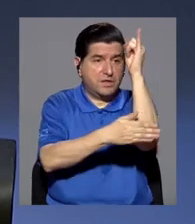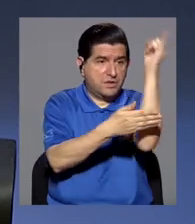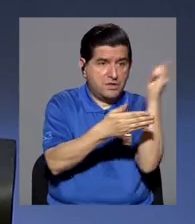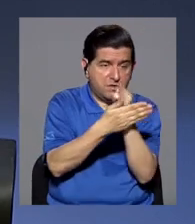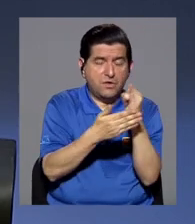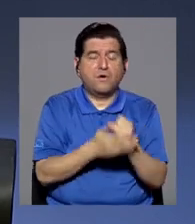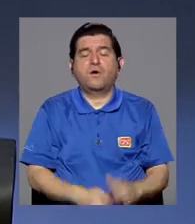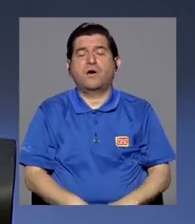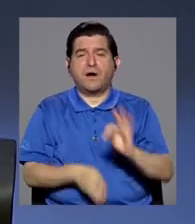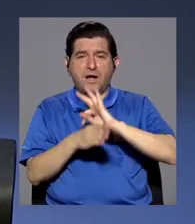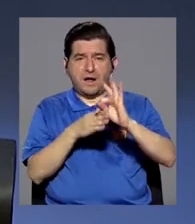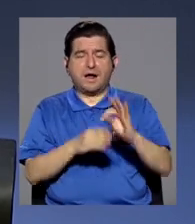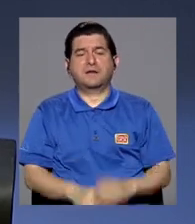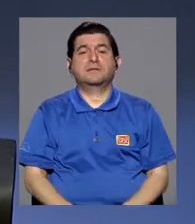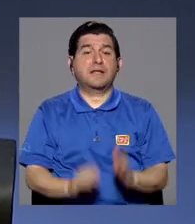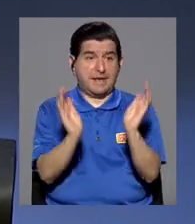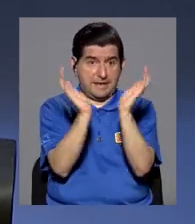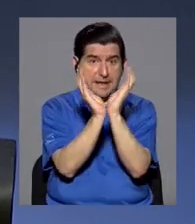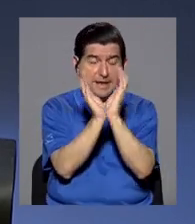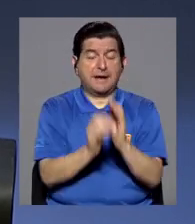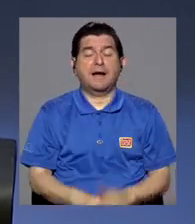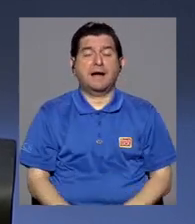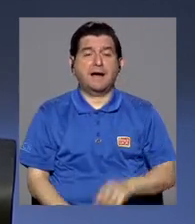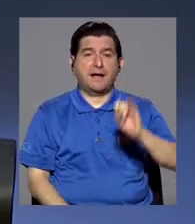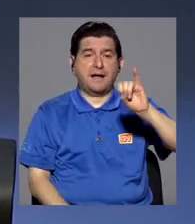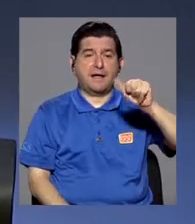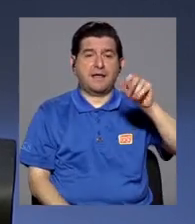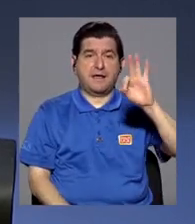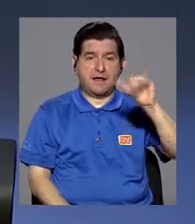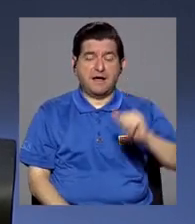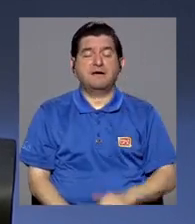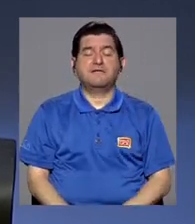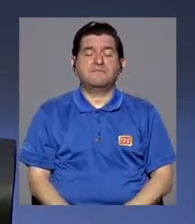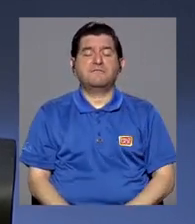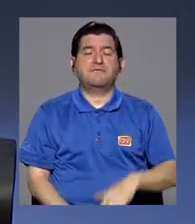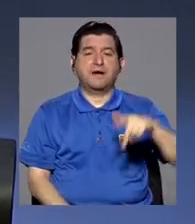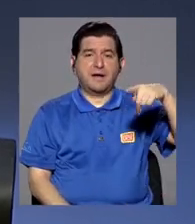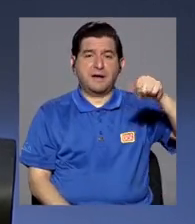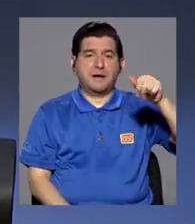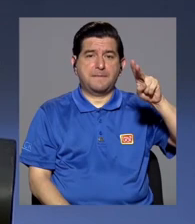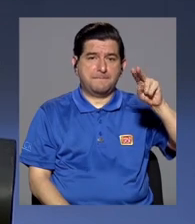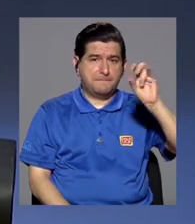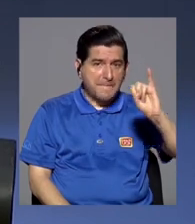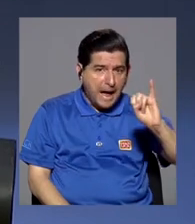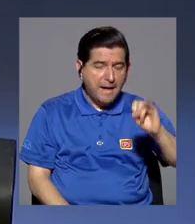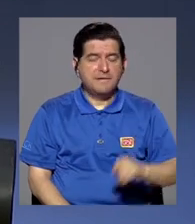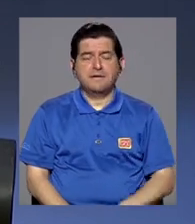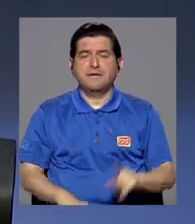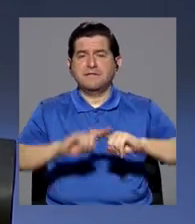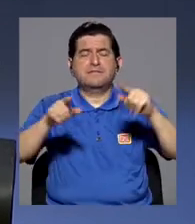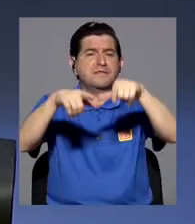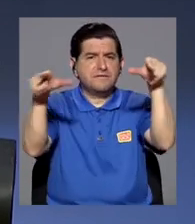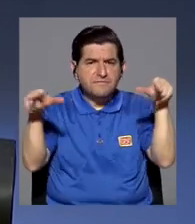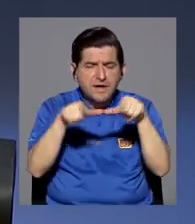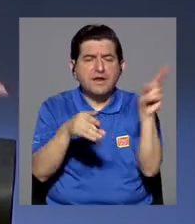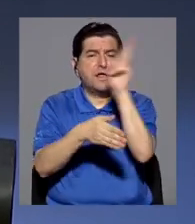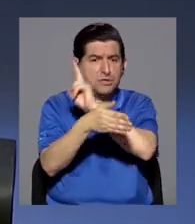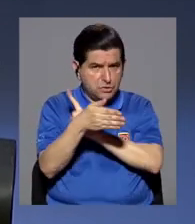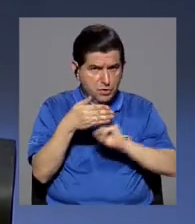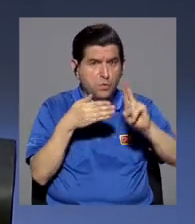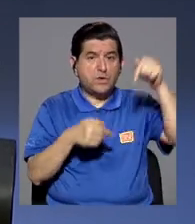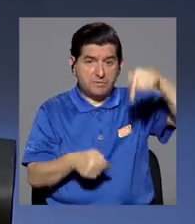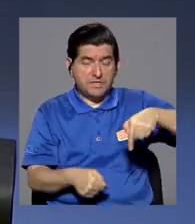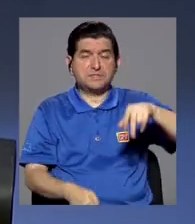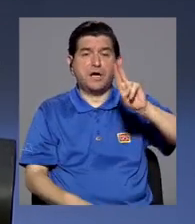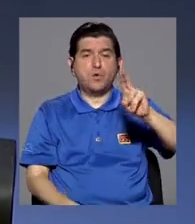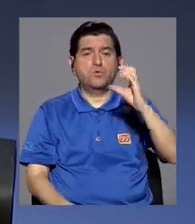terapia la caja tiene cientos de ejemplos el iaph ha tenido ejemplos del patronato nacional de la infancia hay muchos lugares universidades aquí